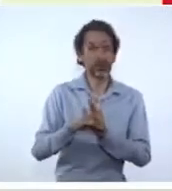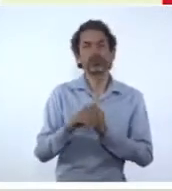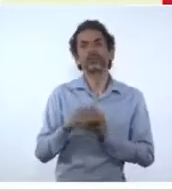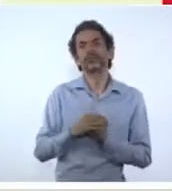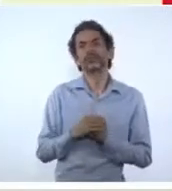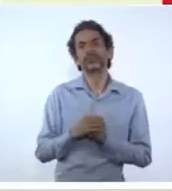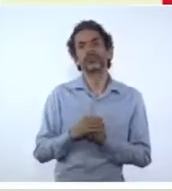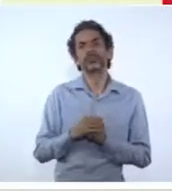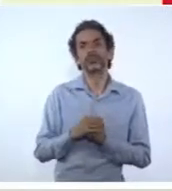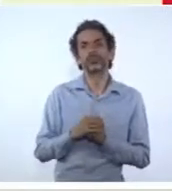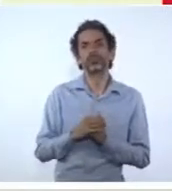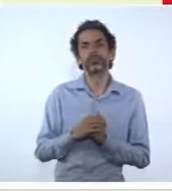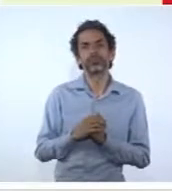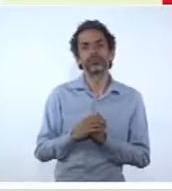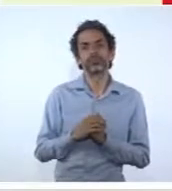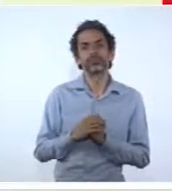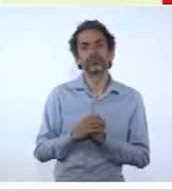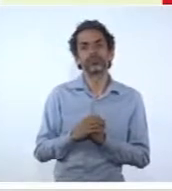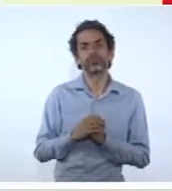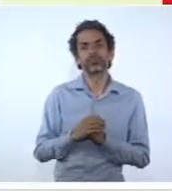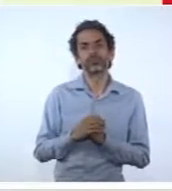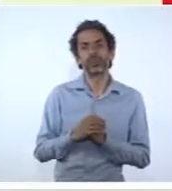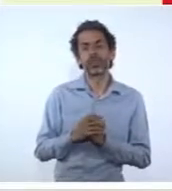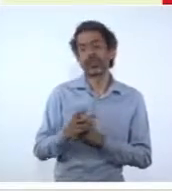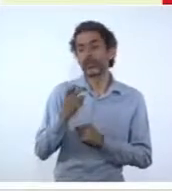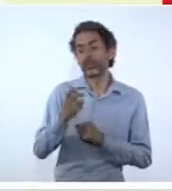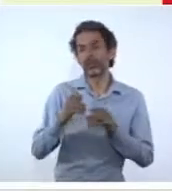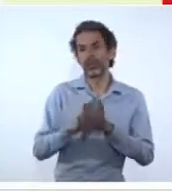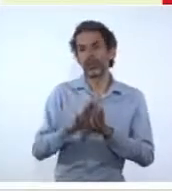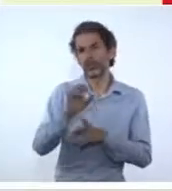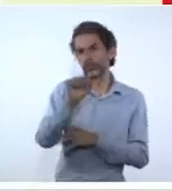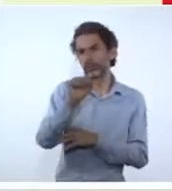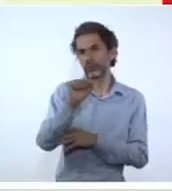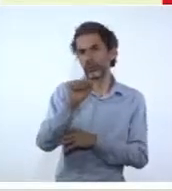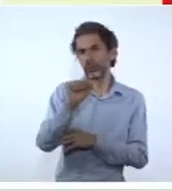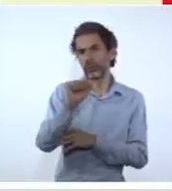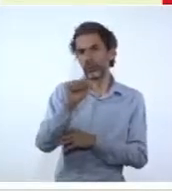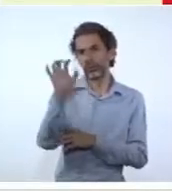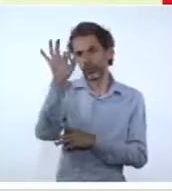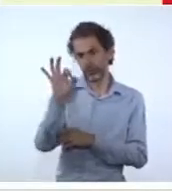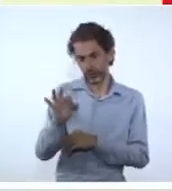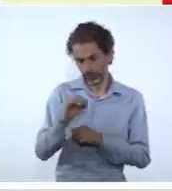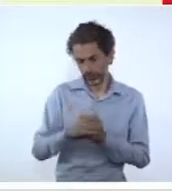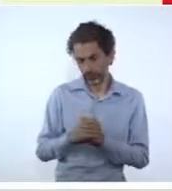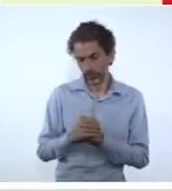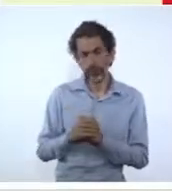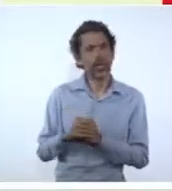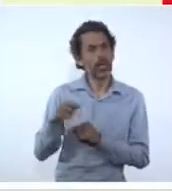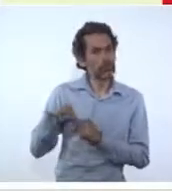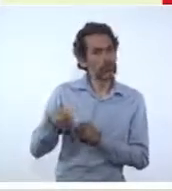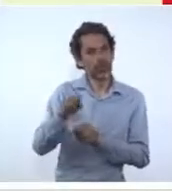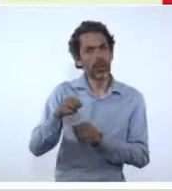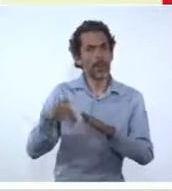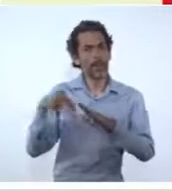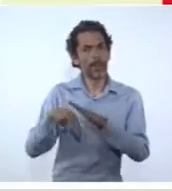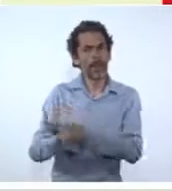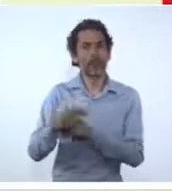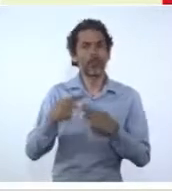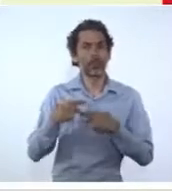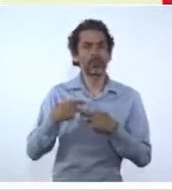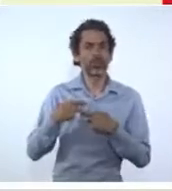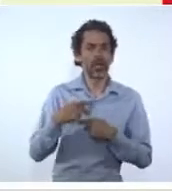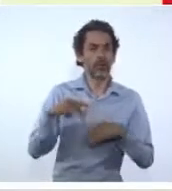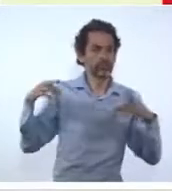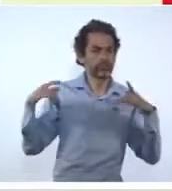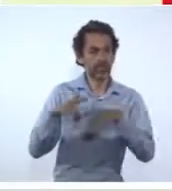utiliza en este caso el metro. En este caso es casi el 60%, es decir, utilizan el metro el 40% de las